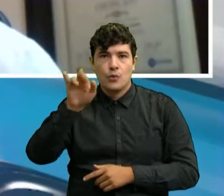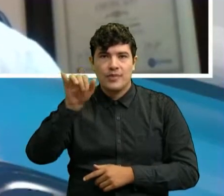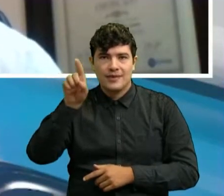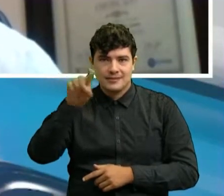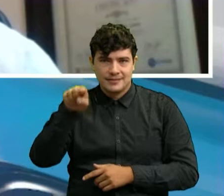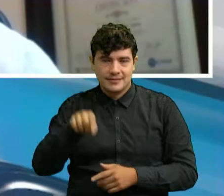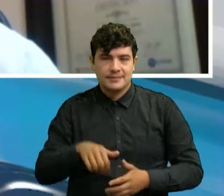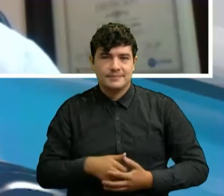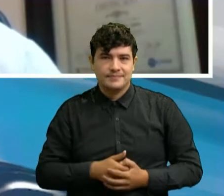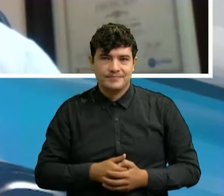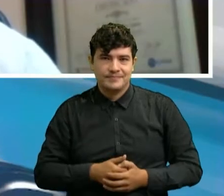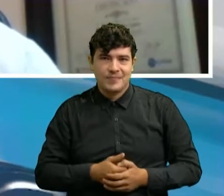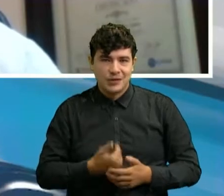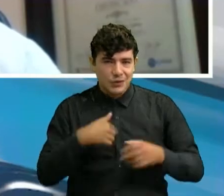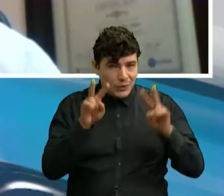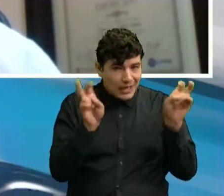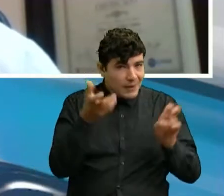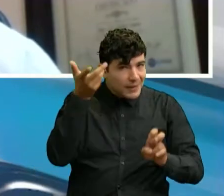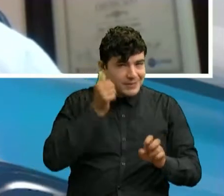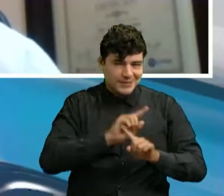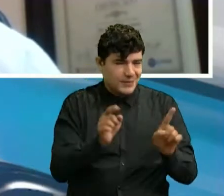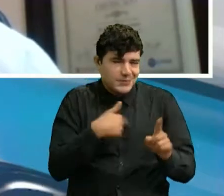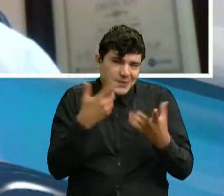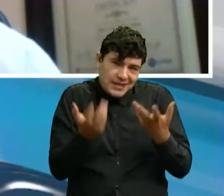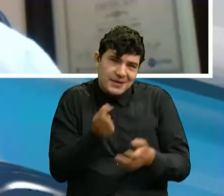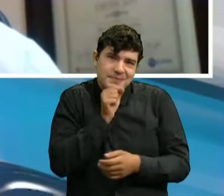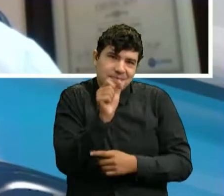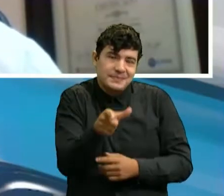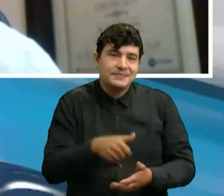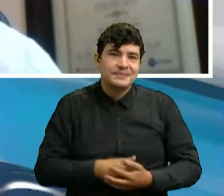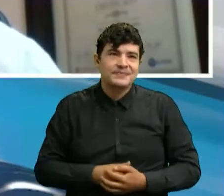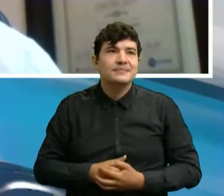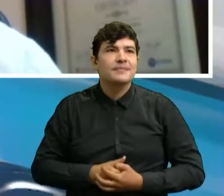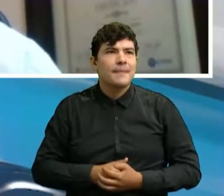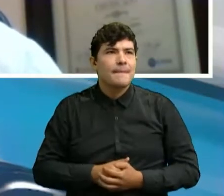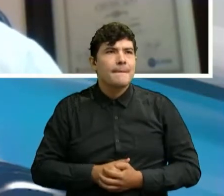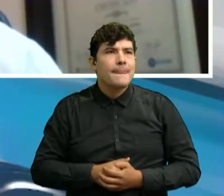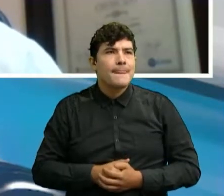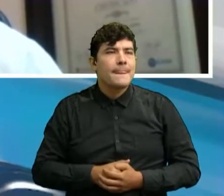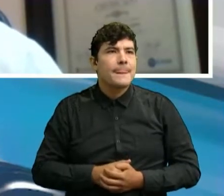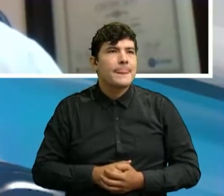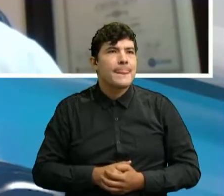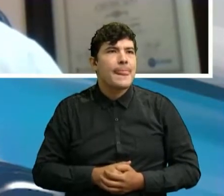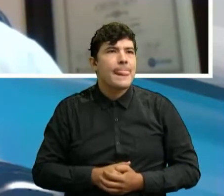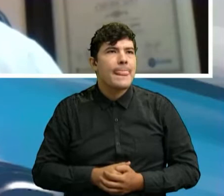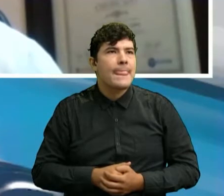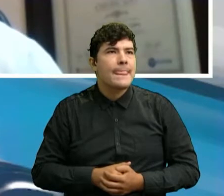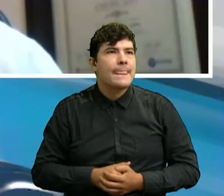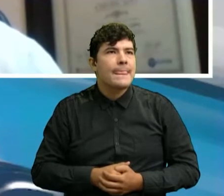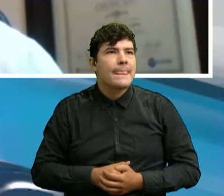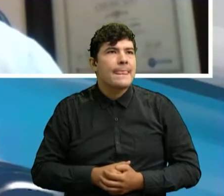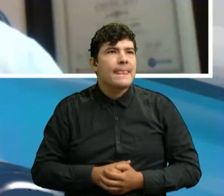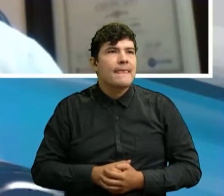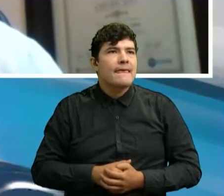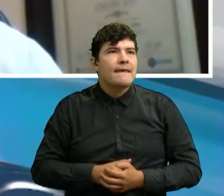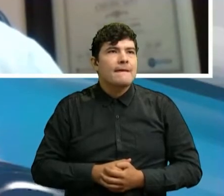no es el tema, pero quiero hacer una pregunta. ¿Quiénes de los pensionados tienen derecho a